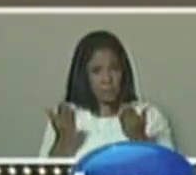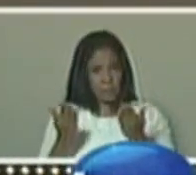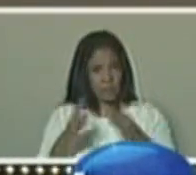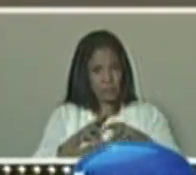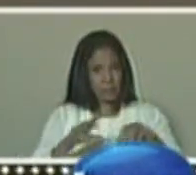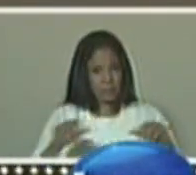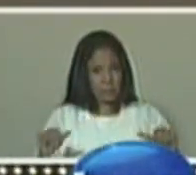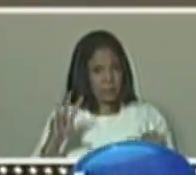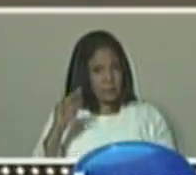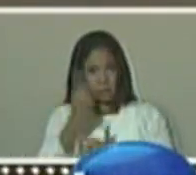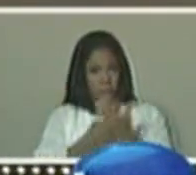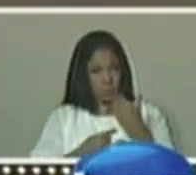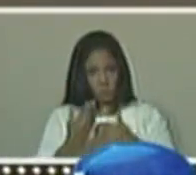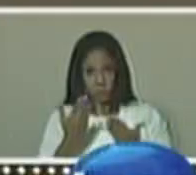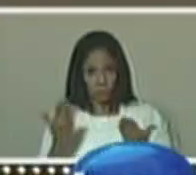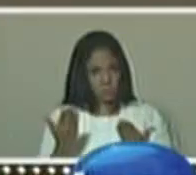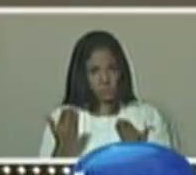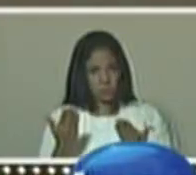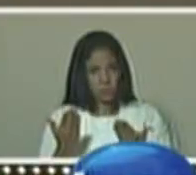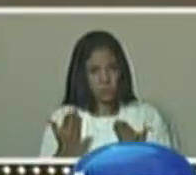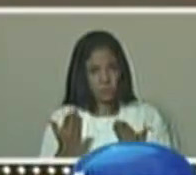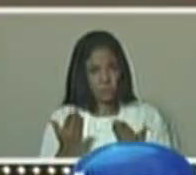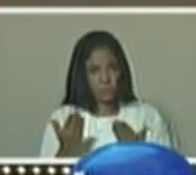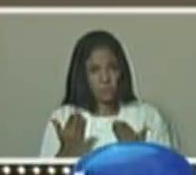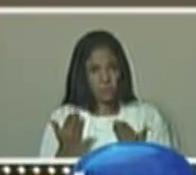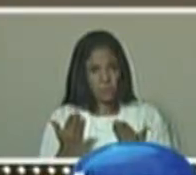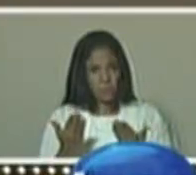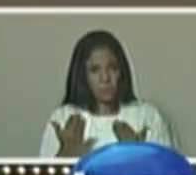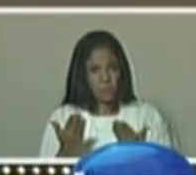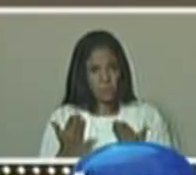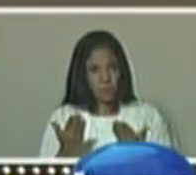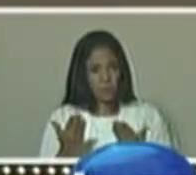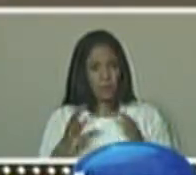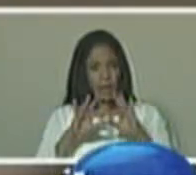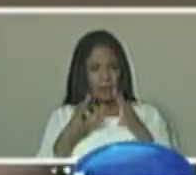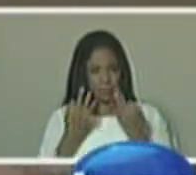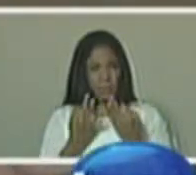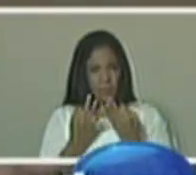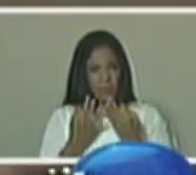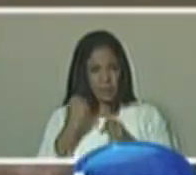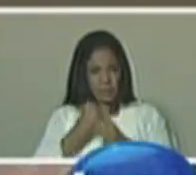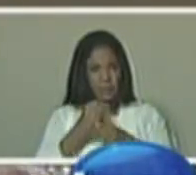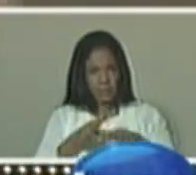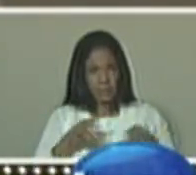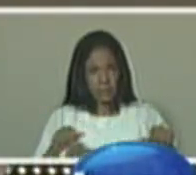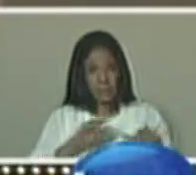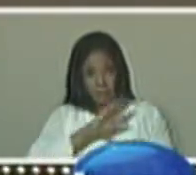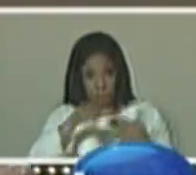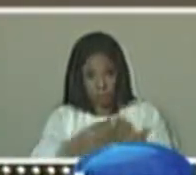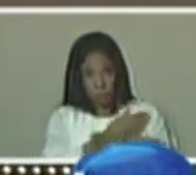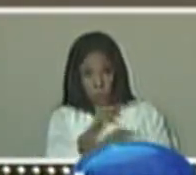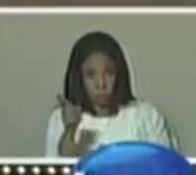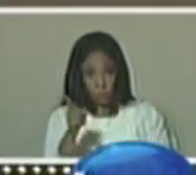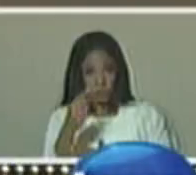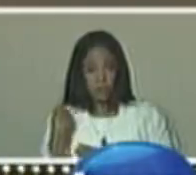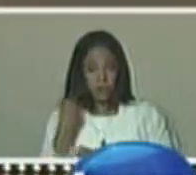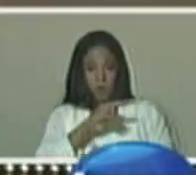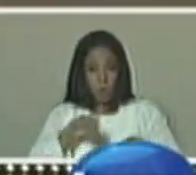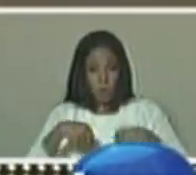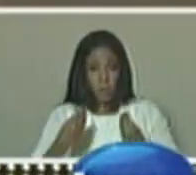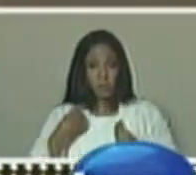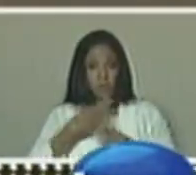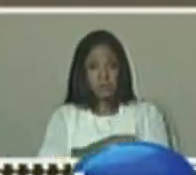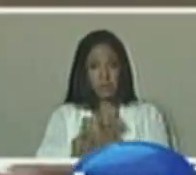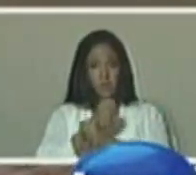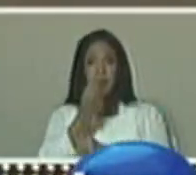no solo nos compete a los agricultores y su familia, les compete a todos, porque con la seguridad alimentaria de un